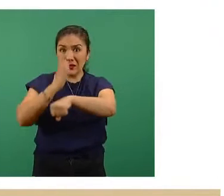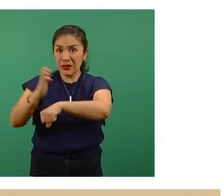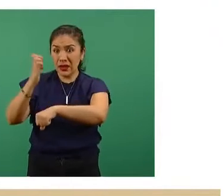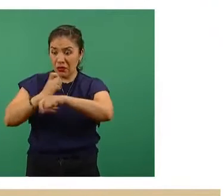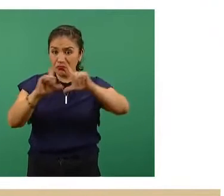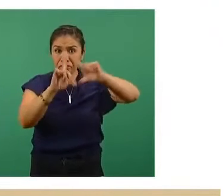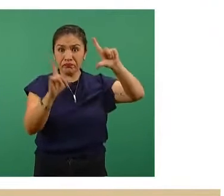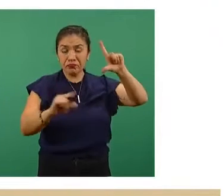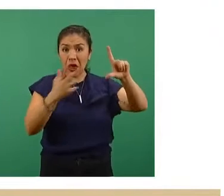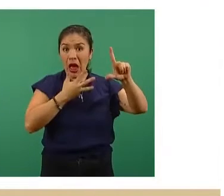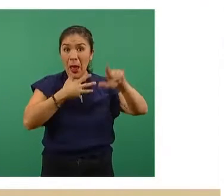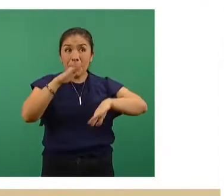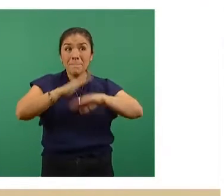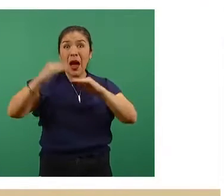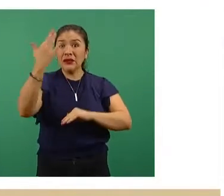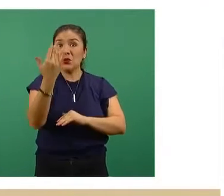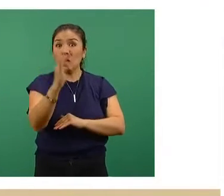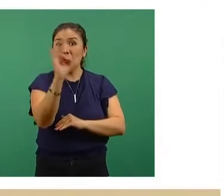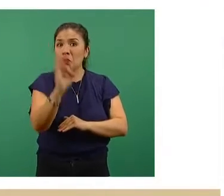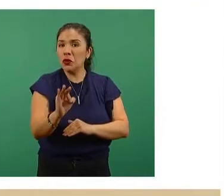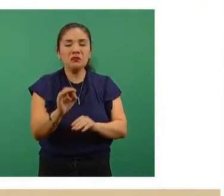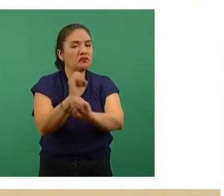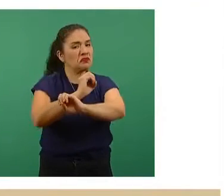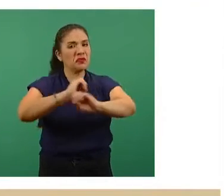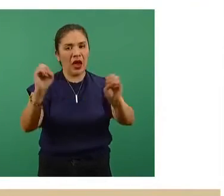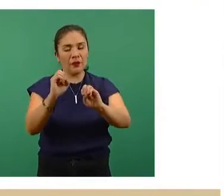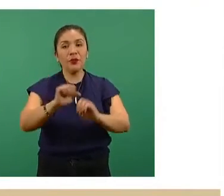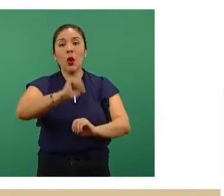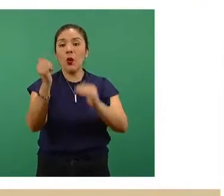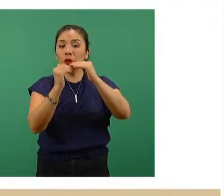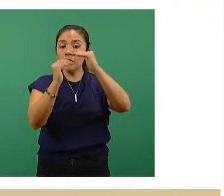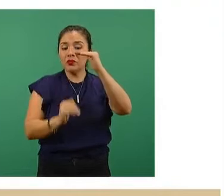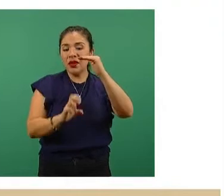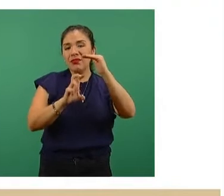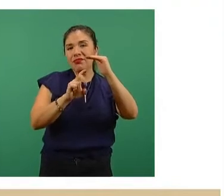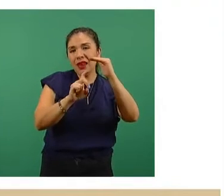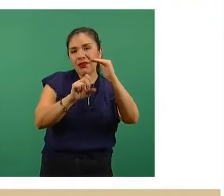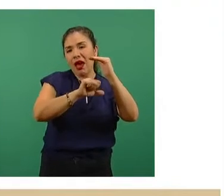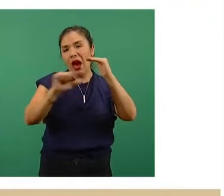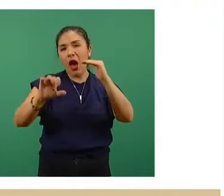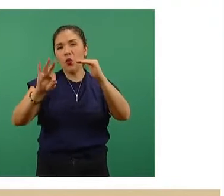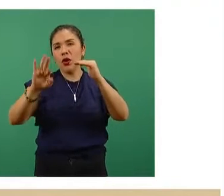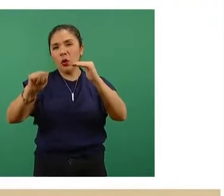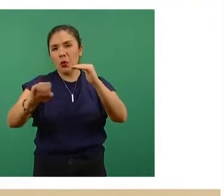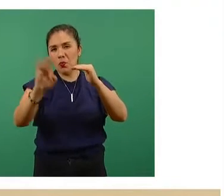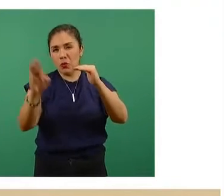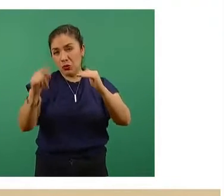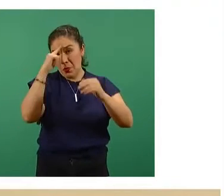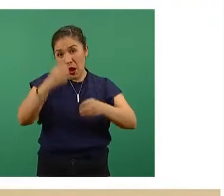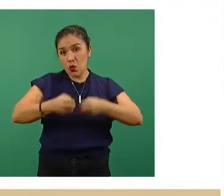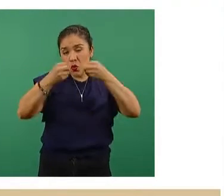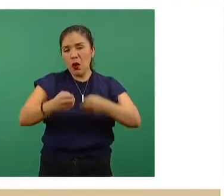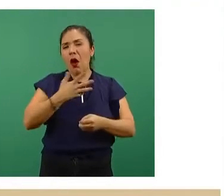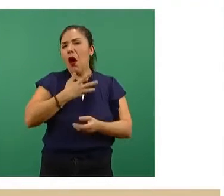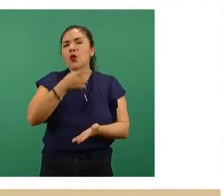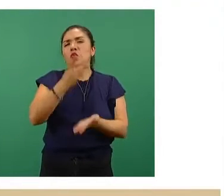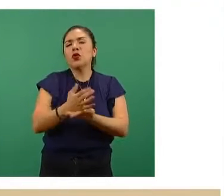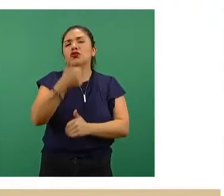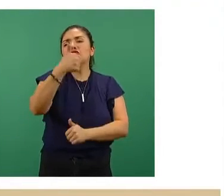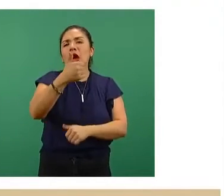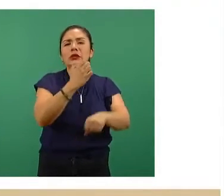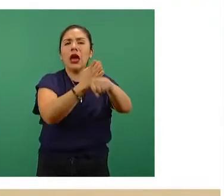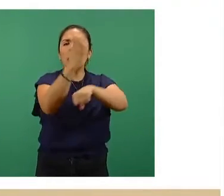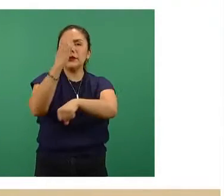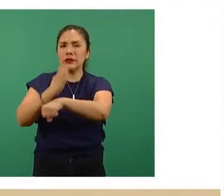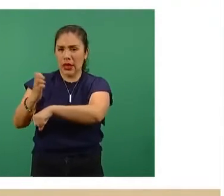cuya ocupación esté por encima del 50%, y en el rango de 30 a 49% de ocupación solo se encuentran 6